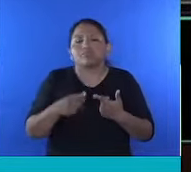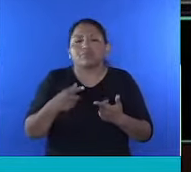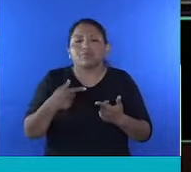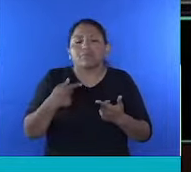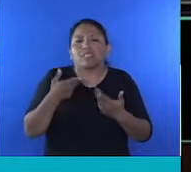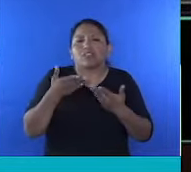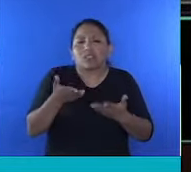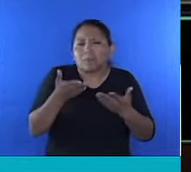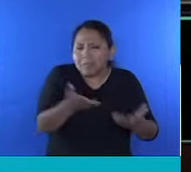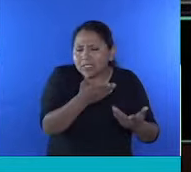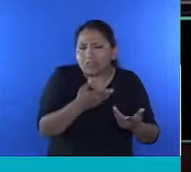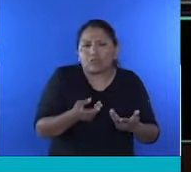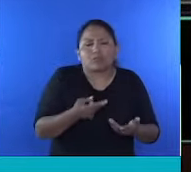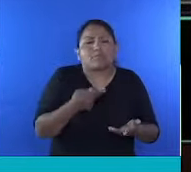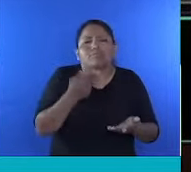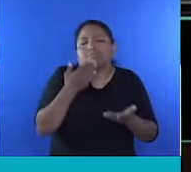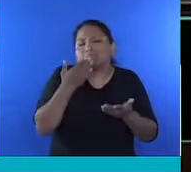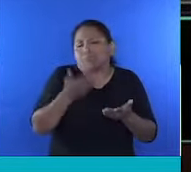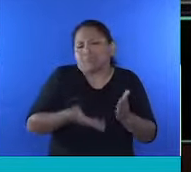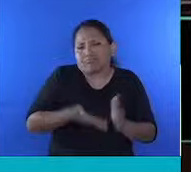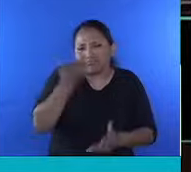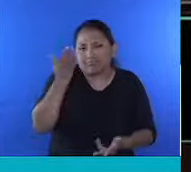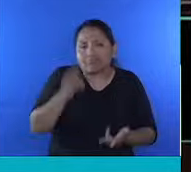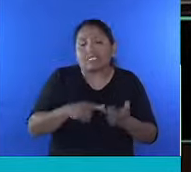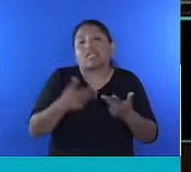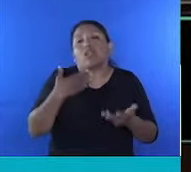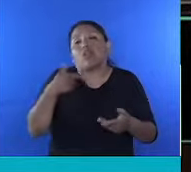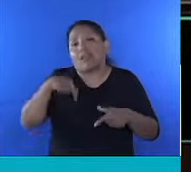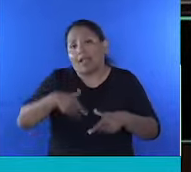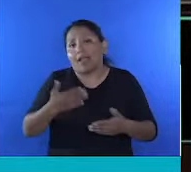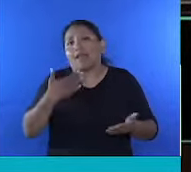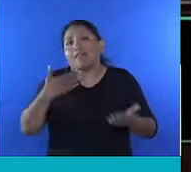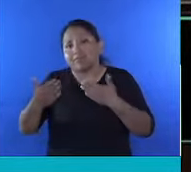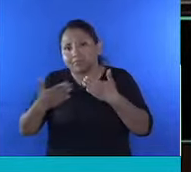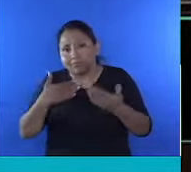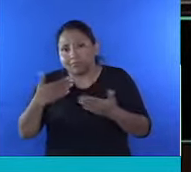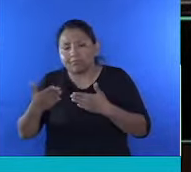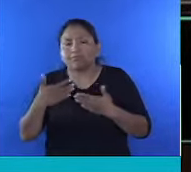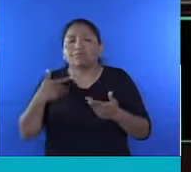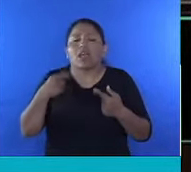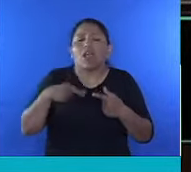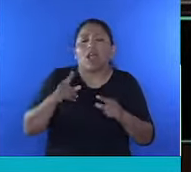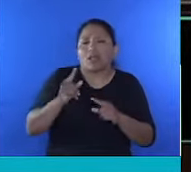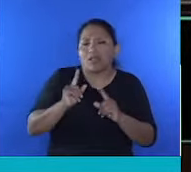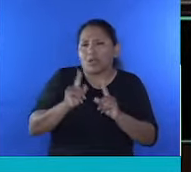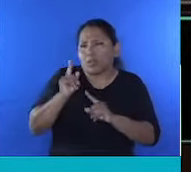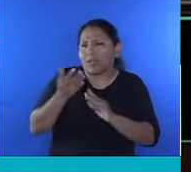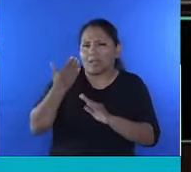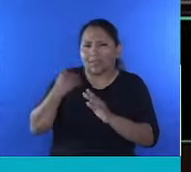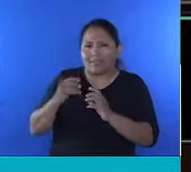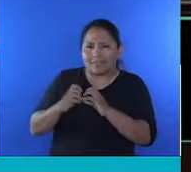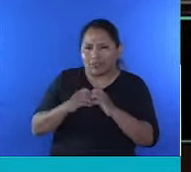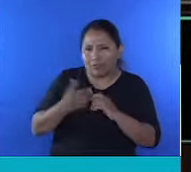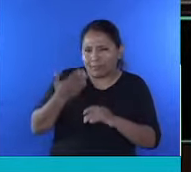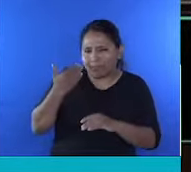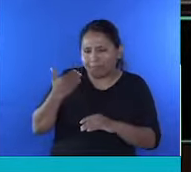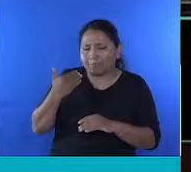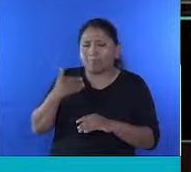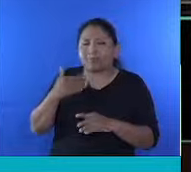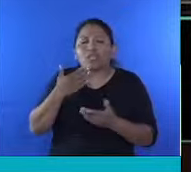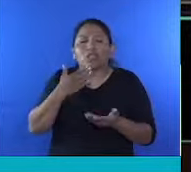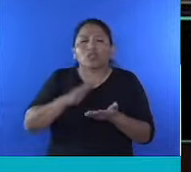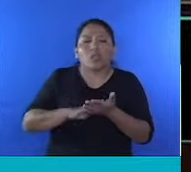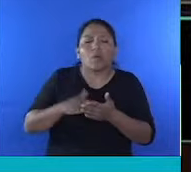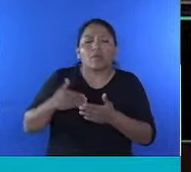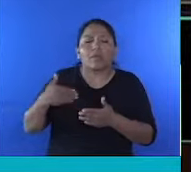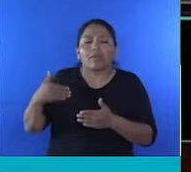prestaciones y sobre todas las cosas lo que hemos hablado acá algunas sesiones pasadas sobre los